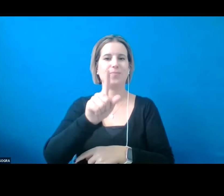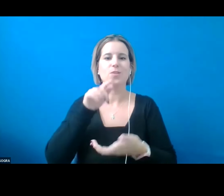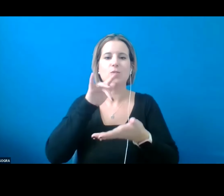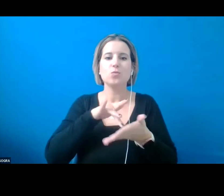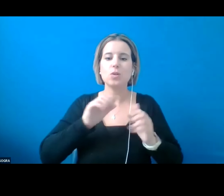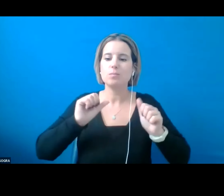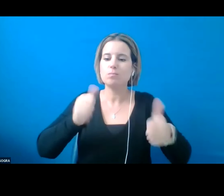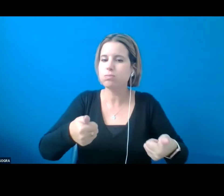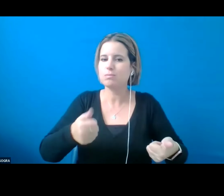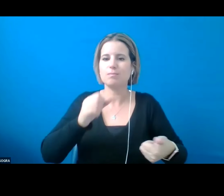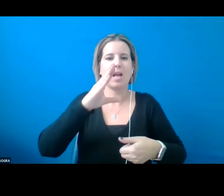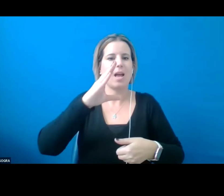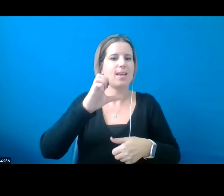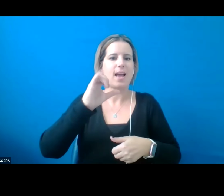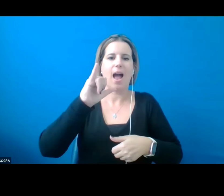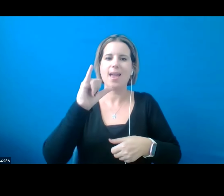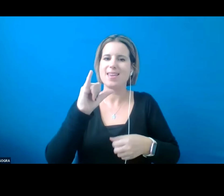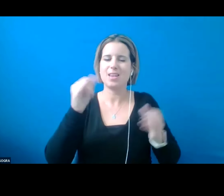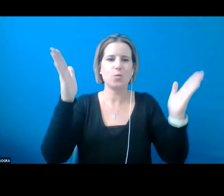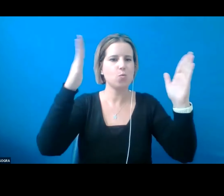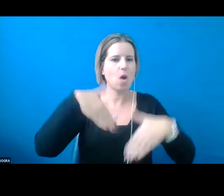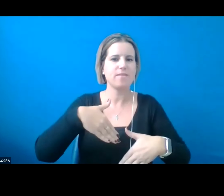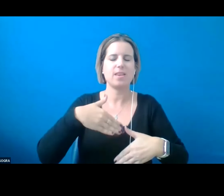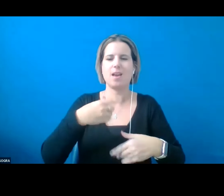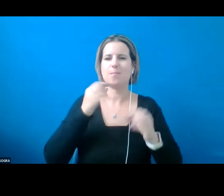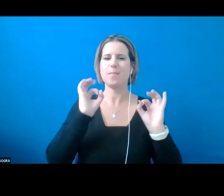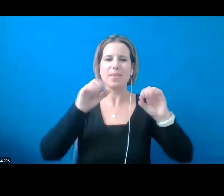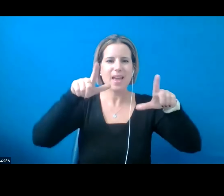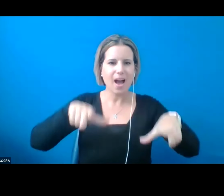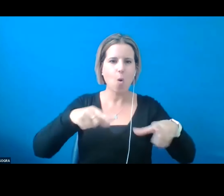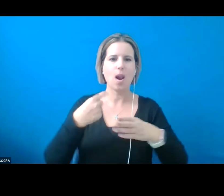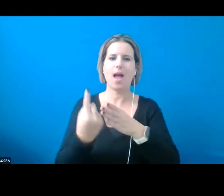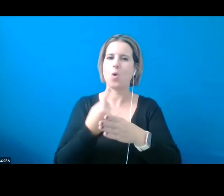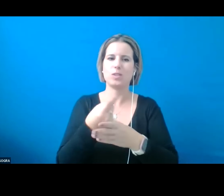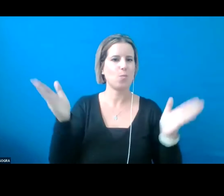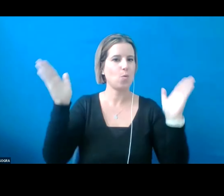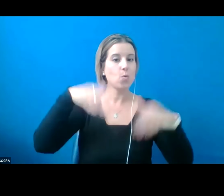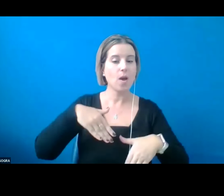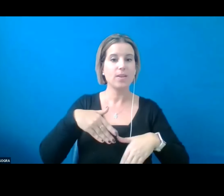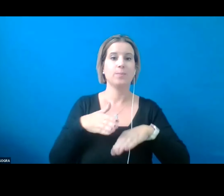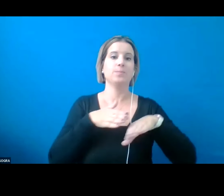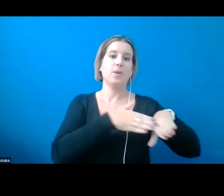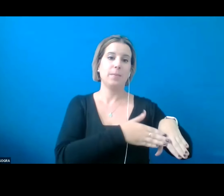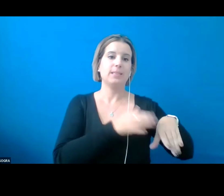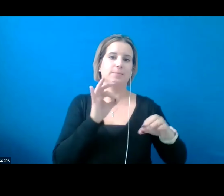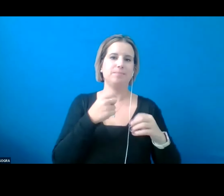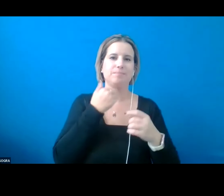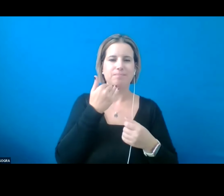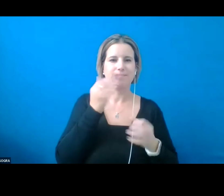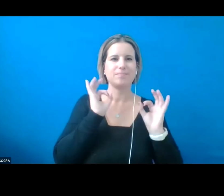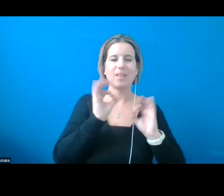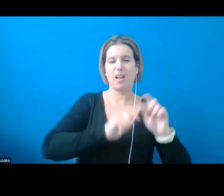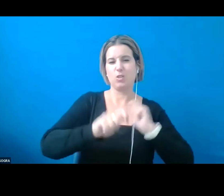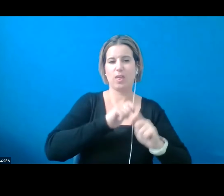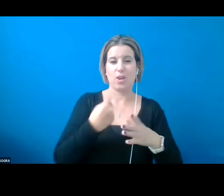empezamos no había CAI no había aulas específicas de autismo y pues éramos aparte de algunas asociaciones de autismo que había en